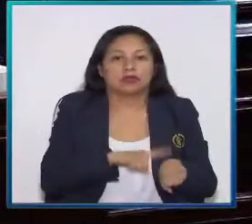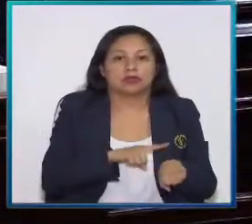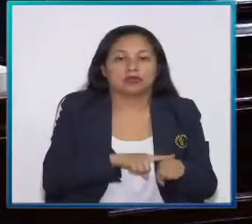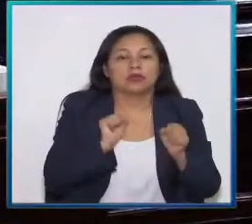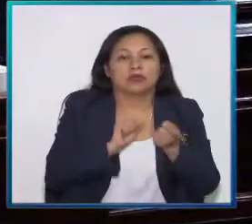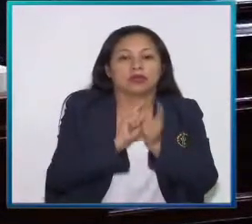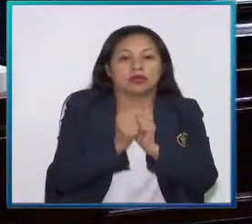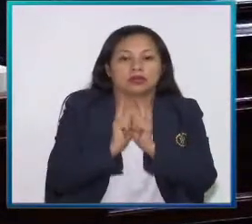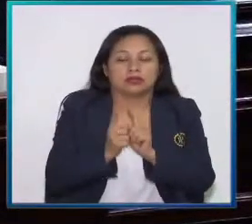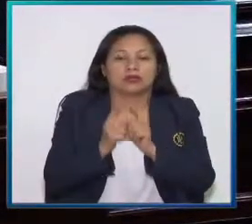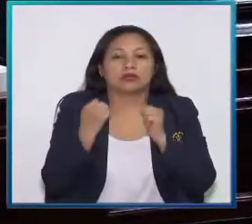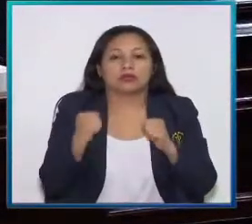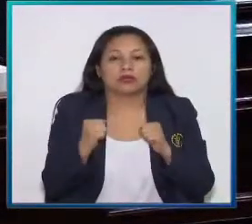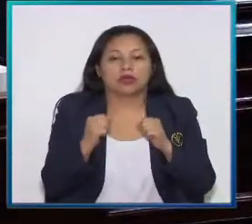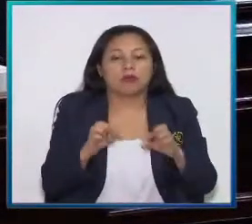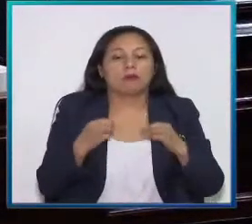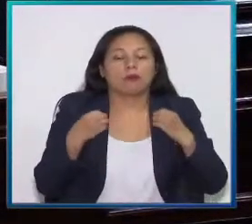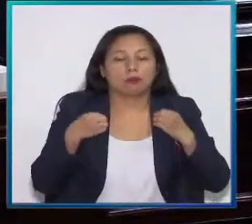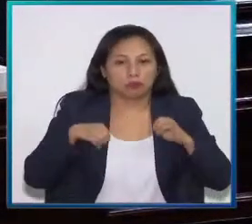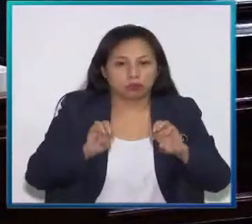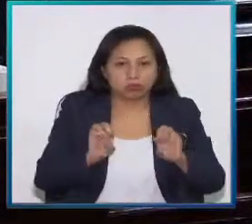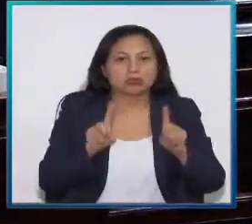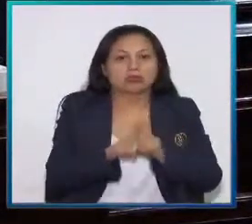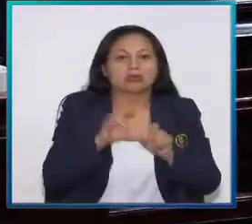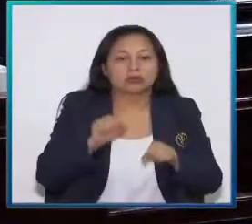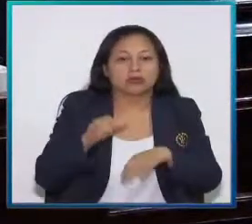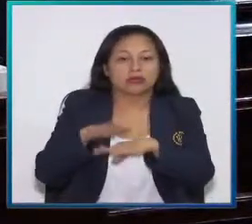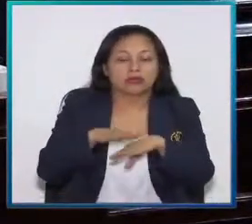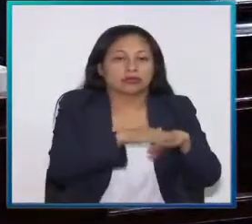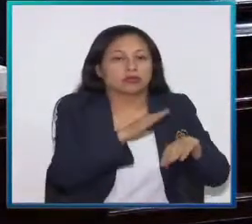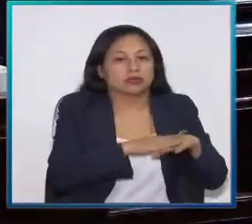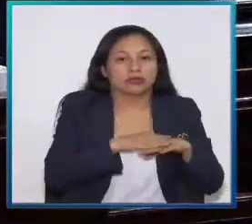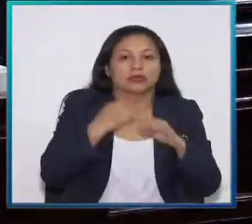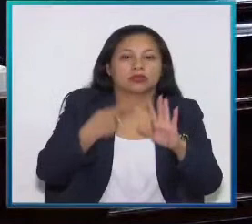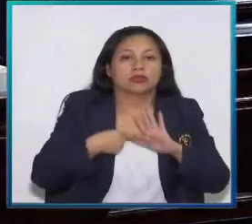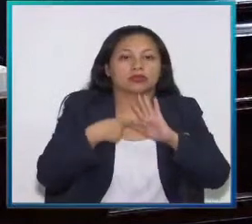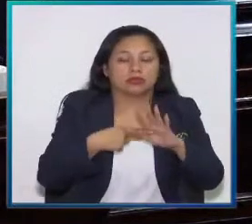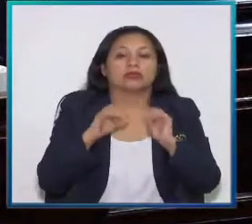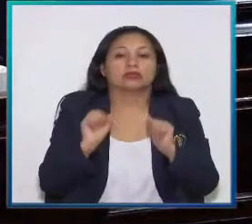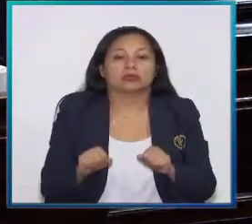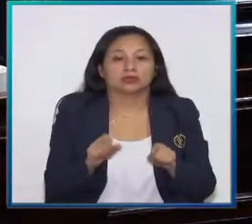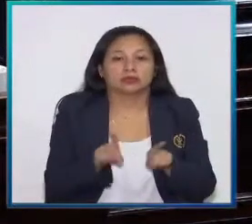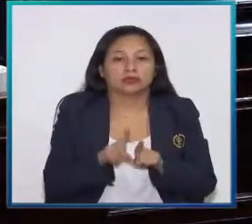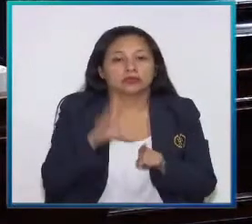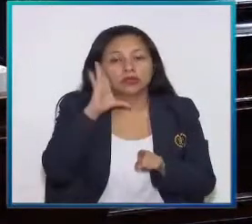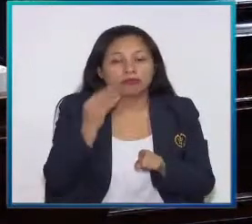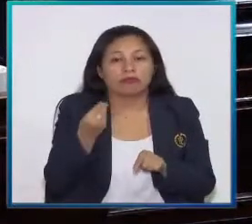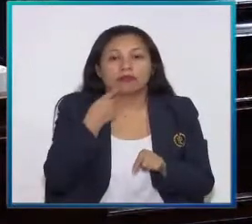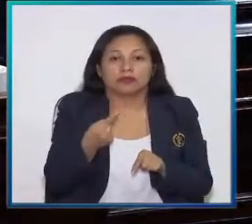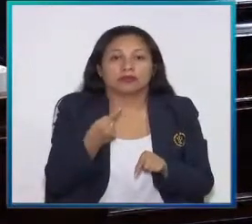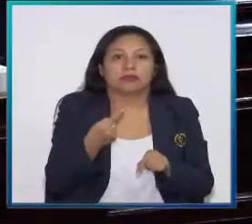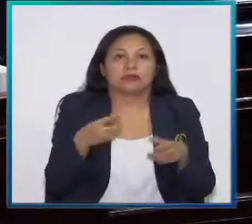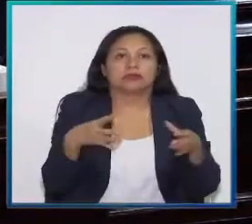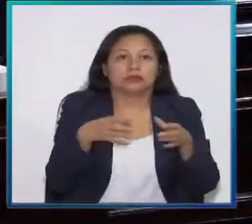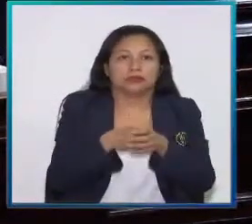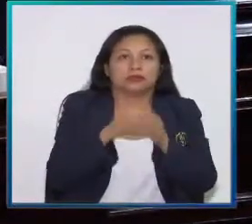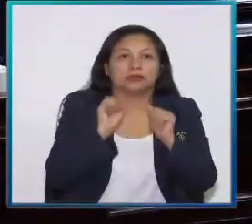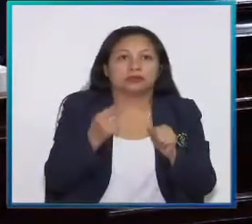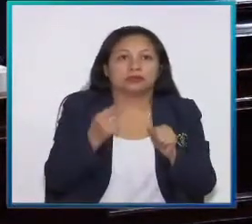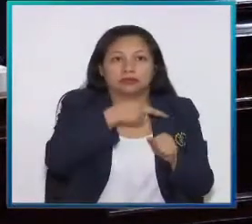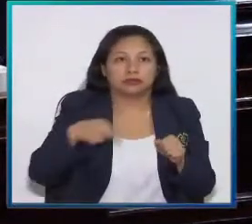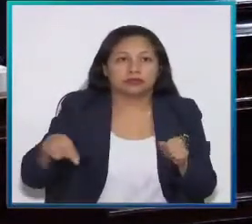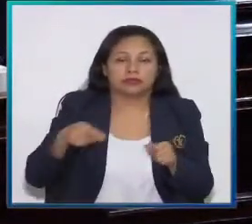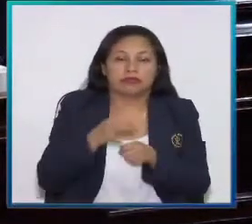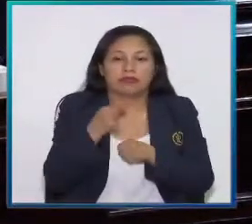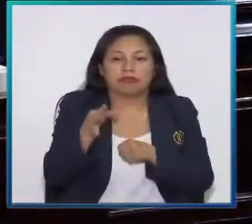situación puede cambiar y hay una oportunidad con esta convocatoria que estamos realizando. Y es por eso, señores comisionados, que en nombre